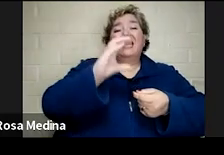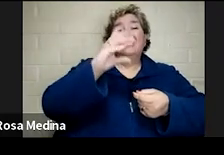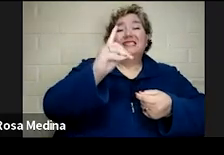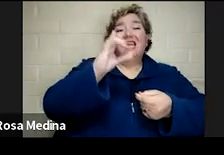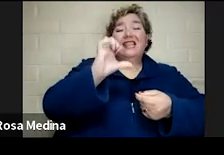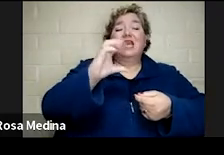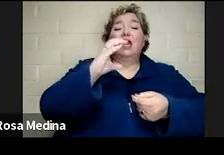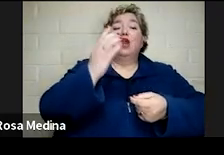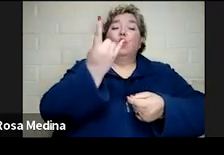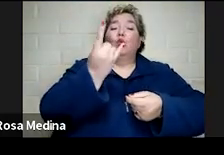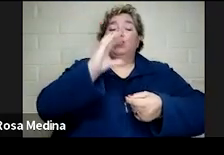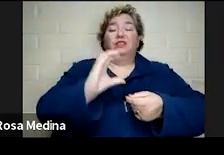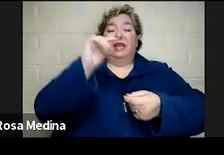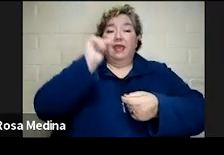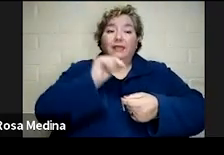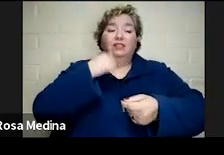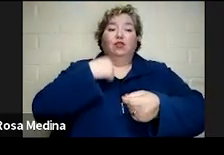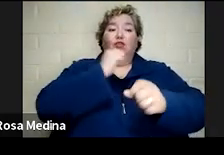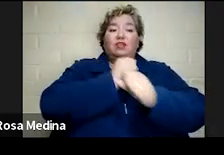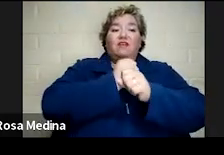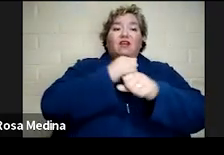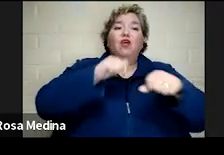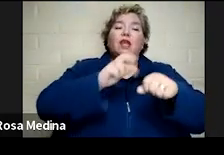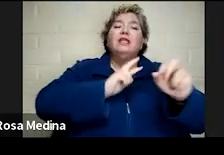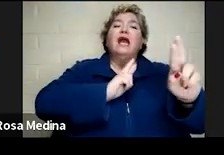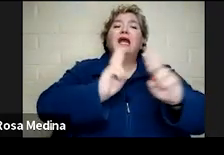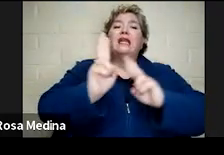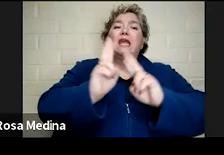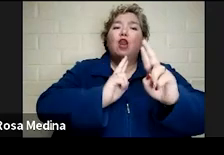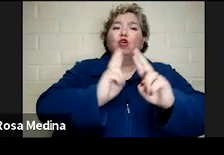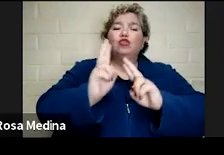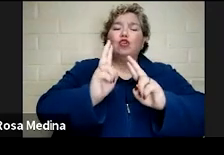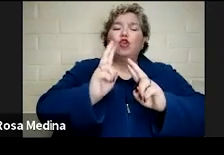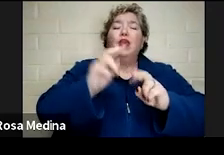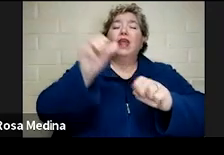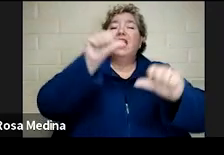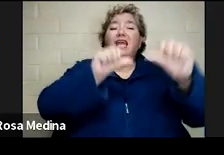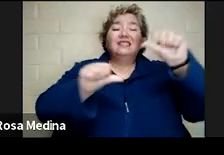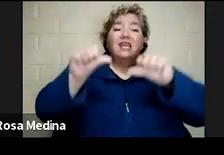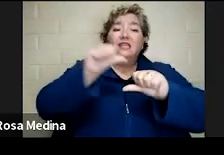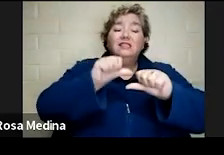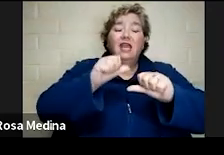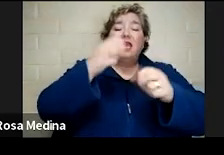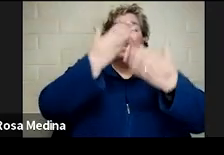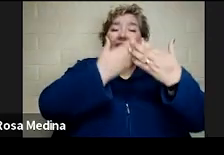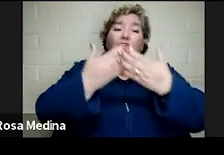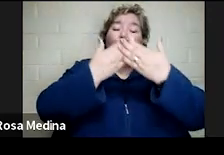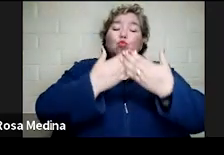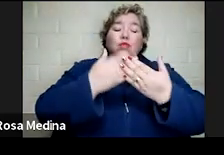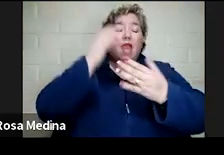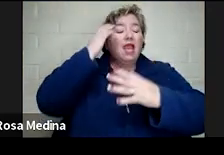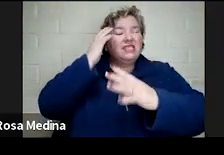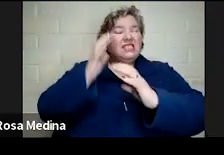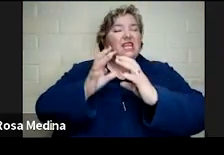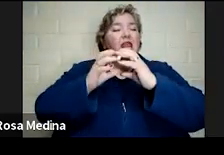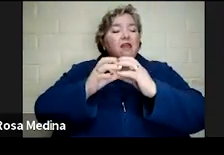Y partir por decir que es la relación, que la neuropsicología es la ciencia que estudia la relación entre el cerebro en desarrollo y el comportamiento